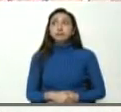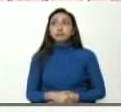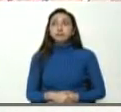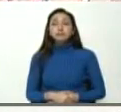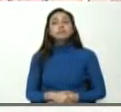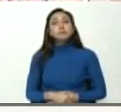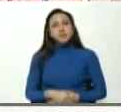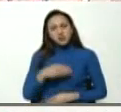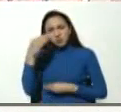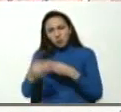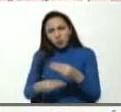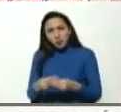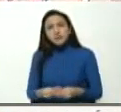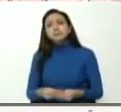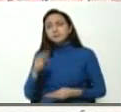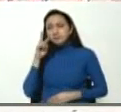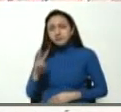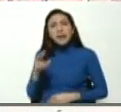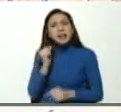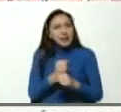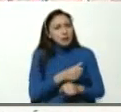para pasar revista